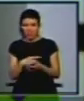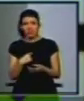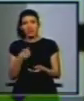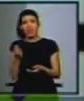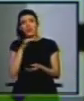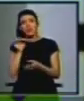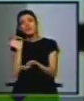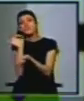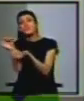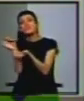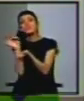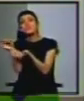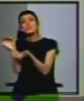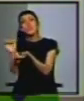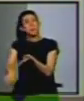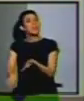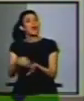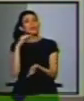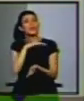eso? Pero